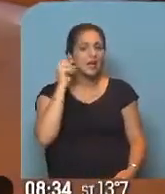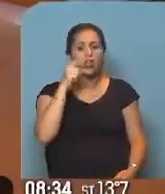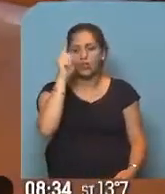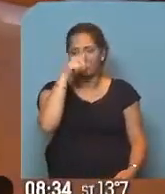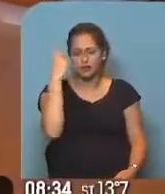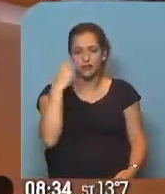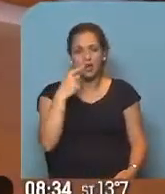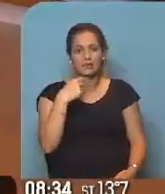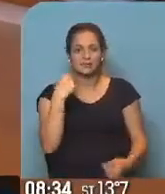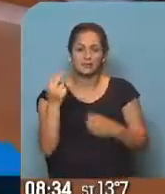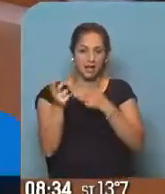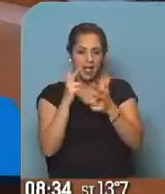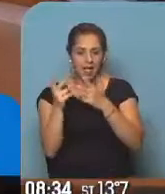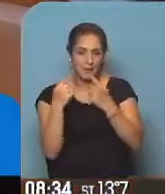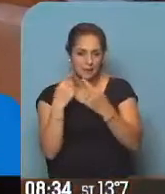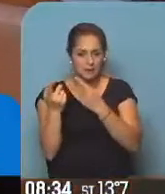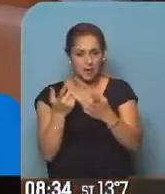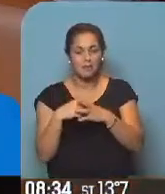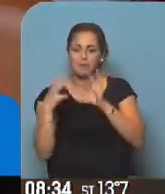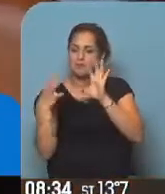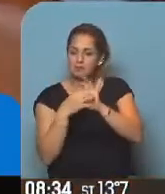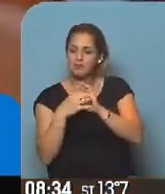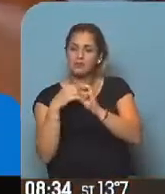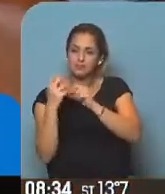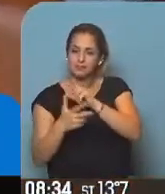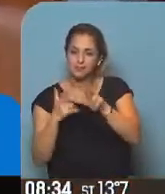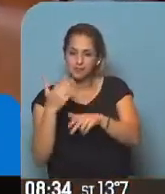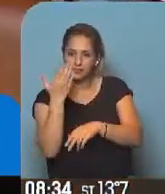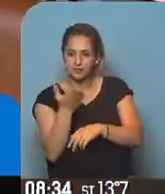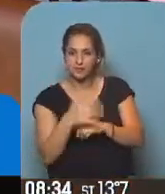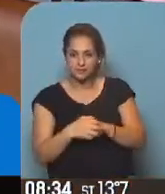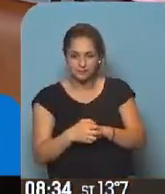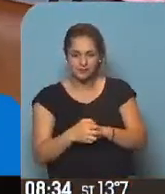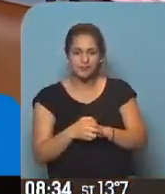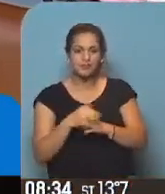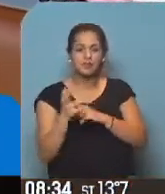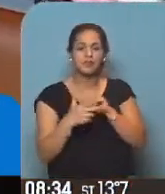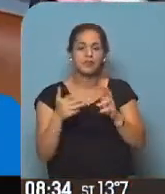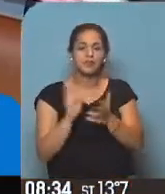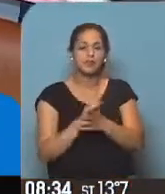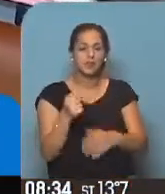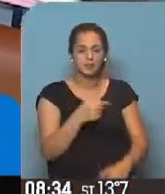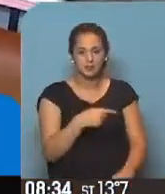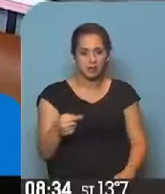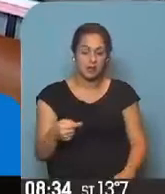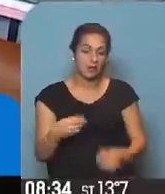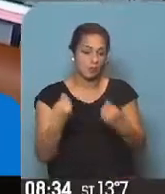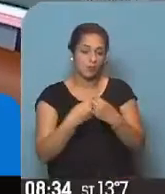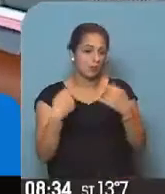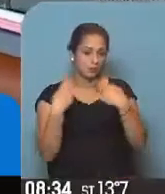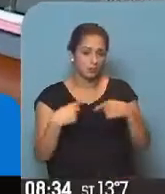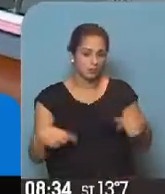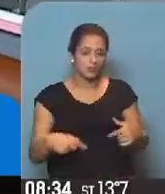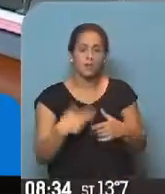y esta y de vuelta que hacemos para unirnos y escucharlo en definitiva que tiene román para decir de toda esta semana pasó de todo román pero